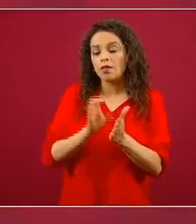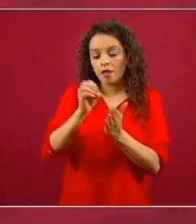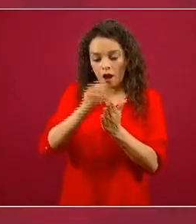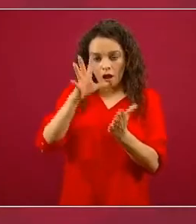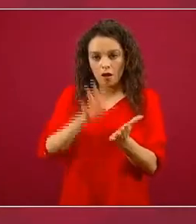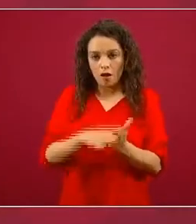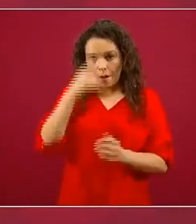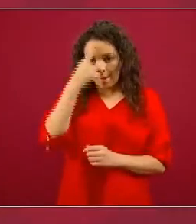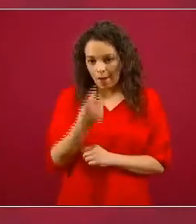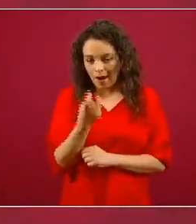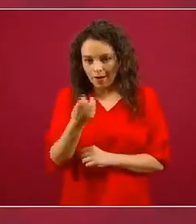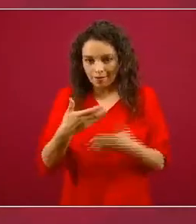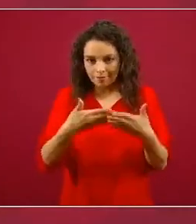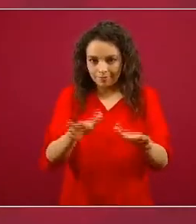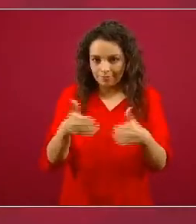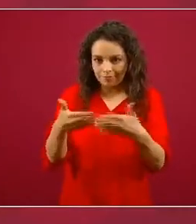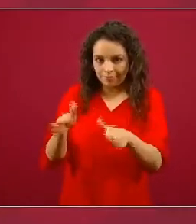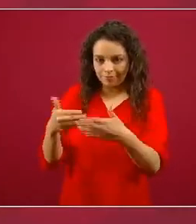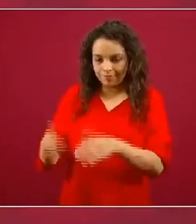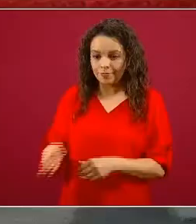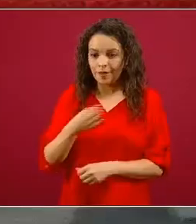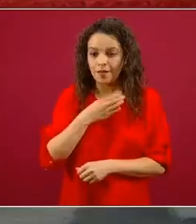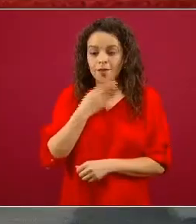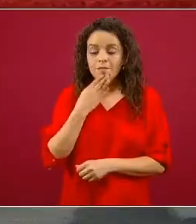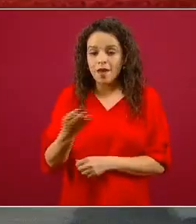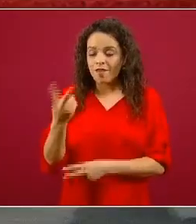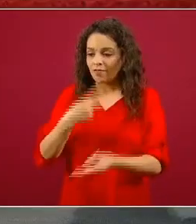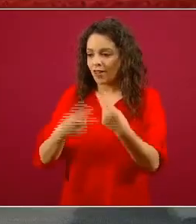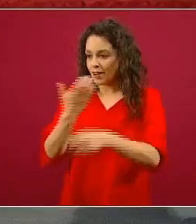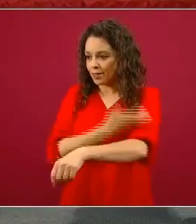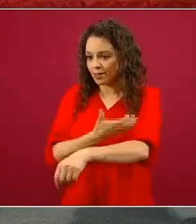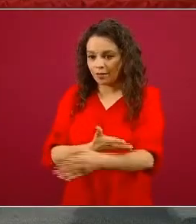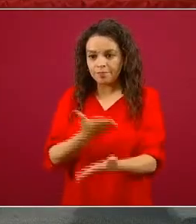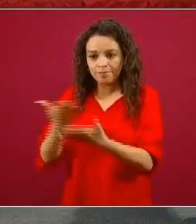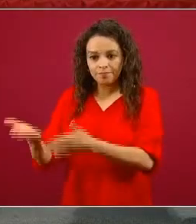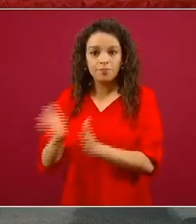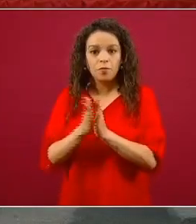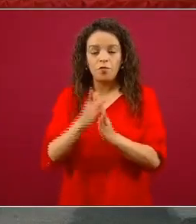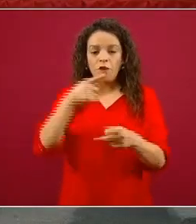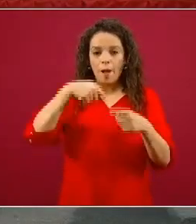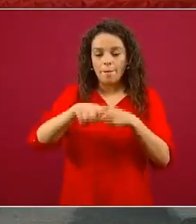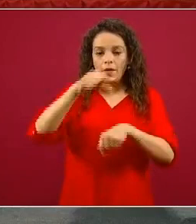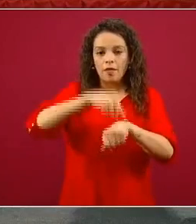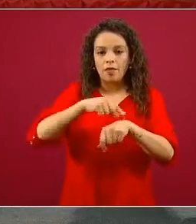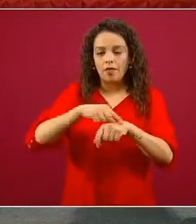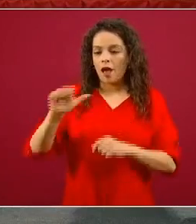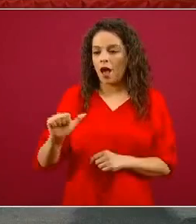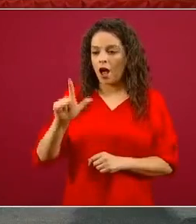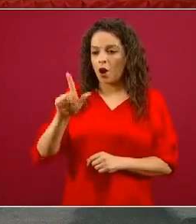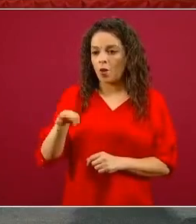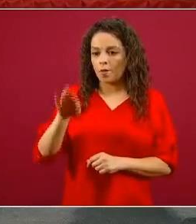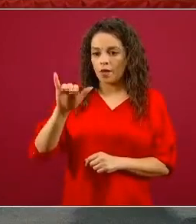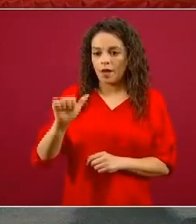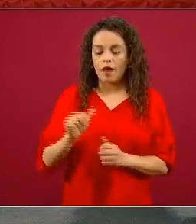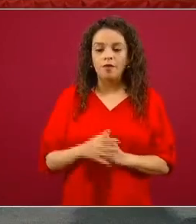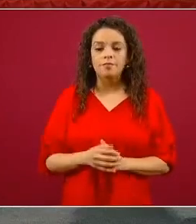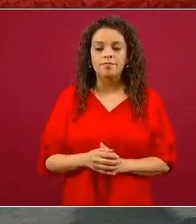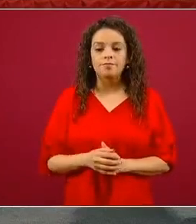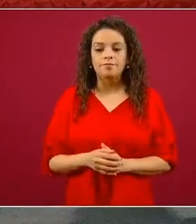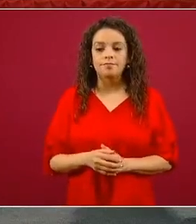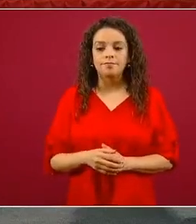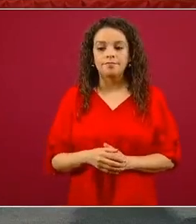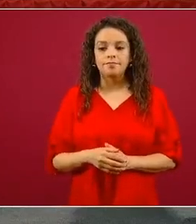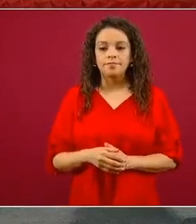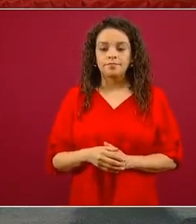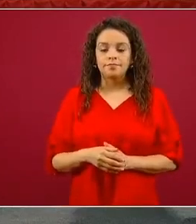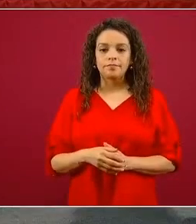propósito. Bienvenidos, compañeros, y le pido al doctor Alomía si presenta la primera parte, tratando de ser sucintos para que nos dé tiempo